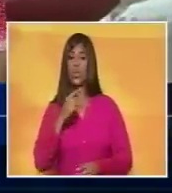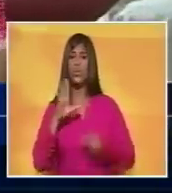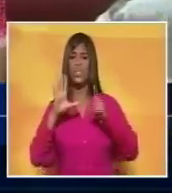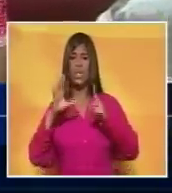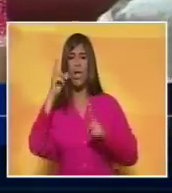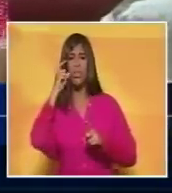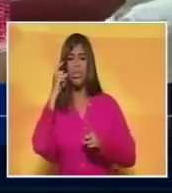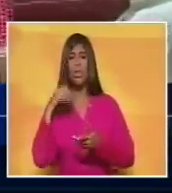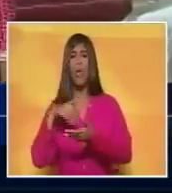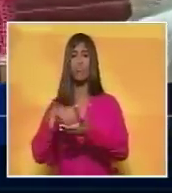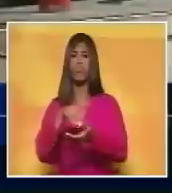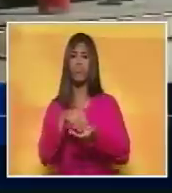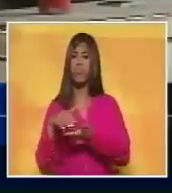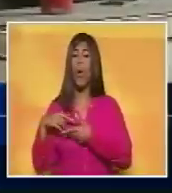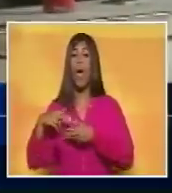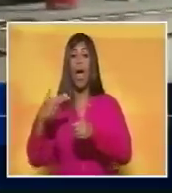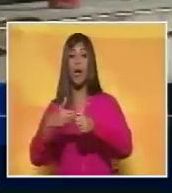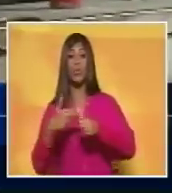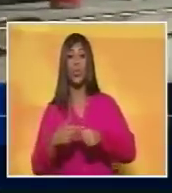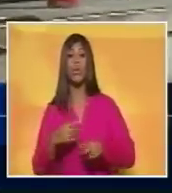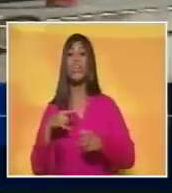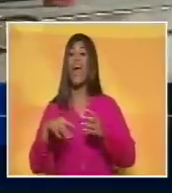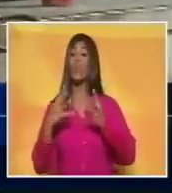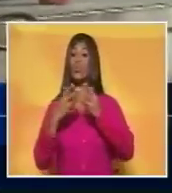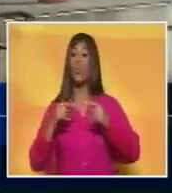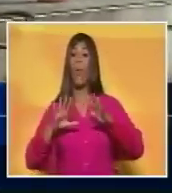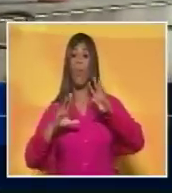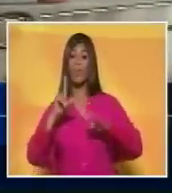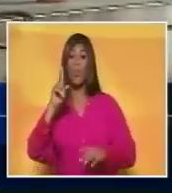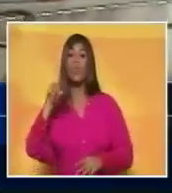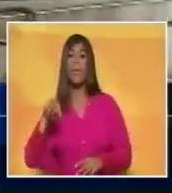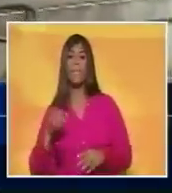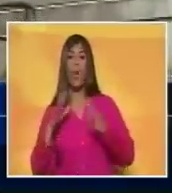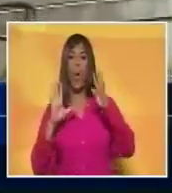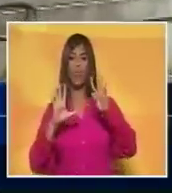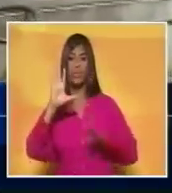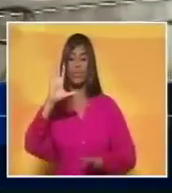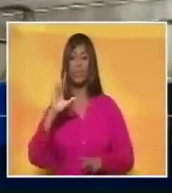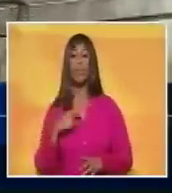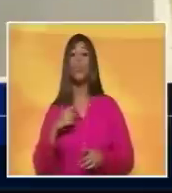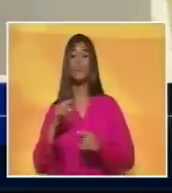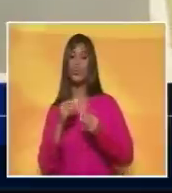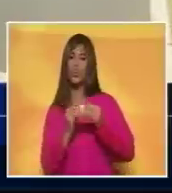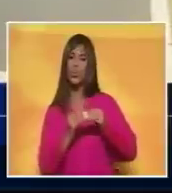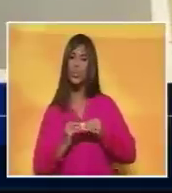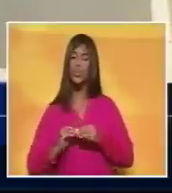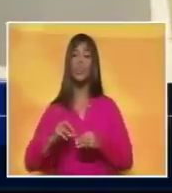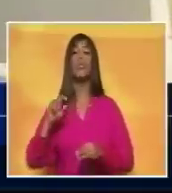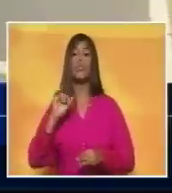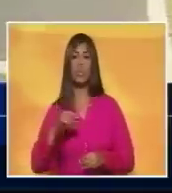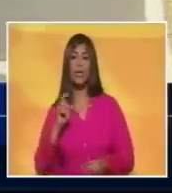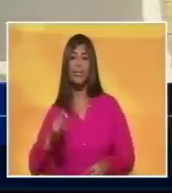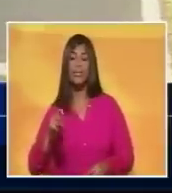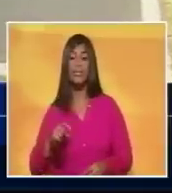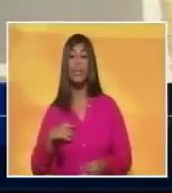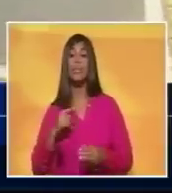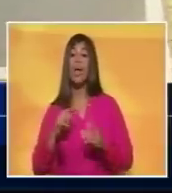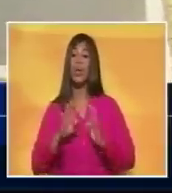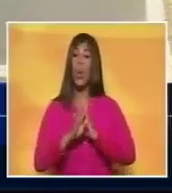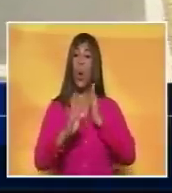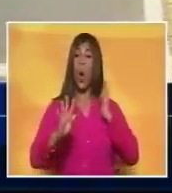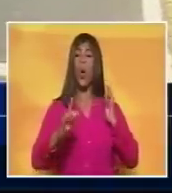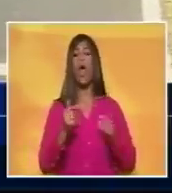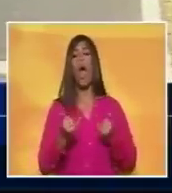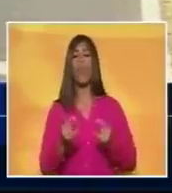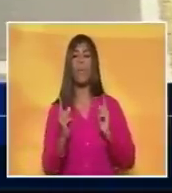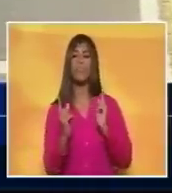de distribución de gasolina, tanto de 91 como de 95 octanos, y que están tomando los correctivos pertinentes para disminuir las largas colas